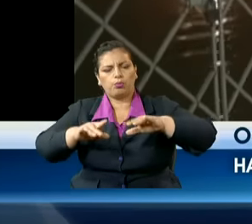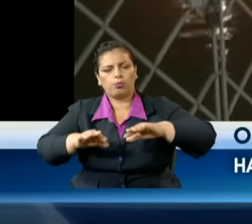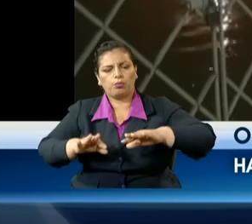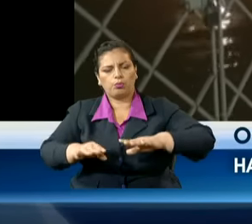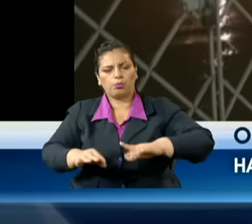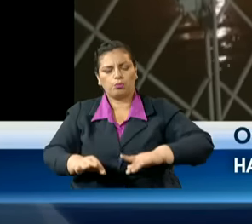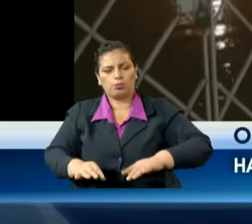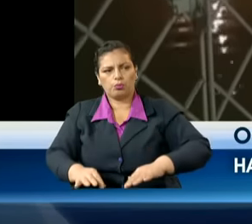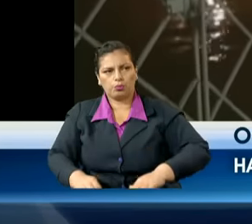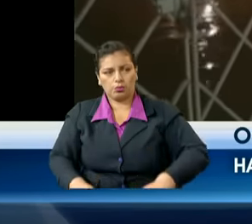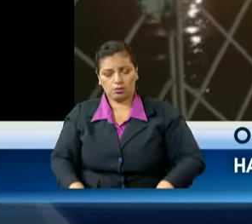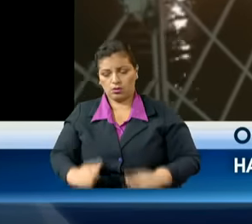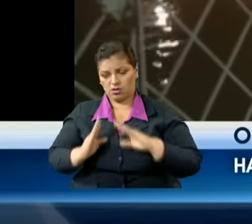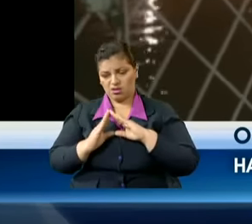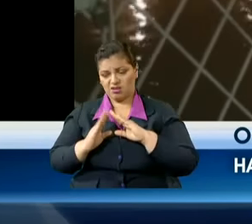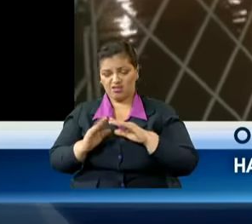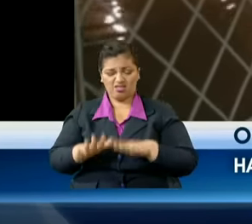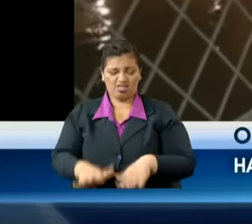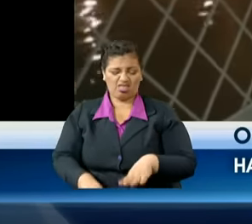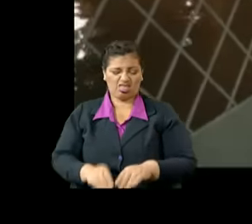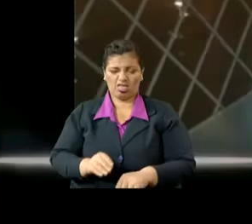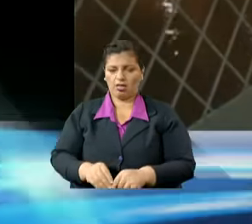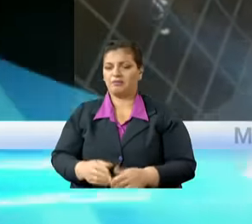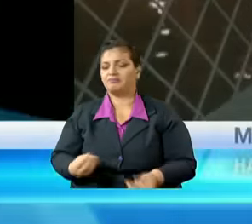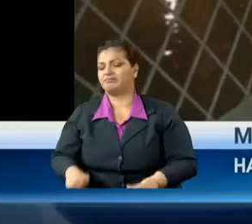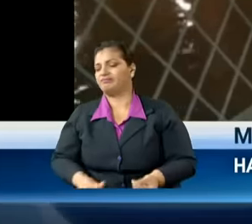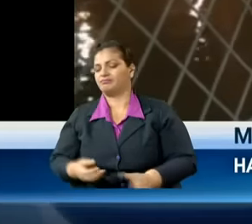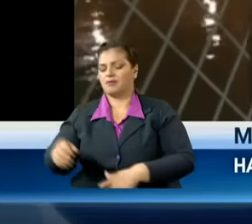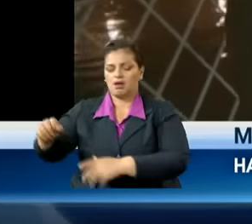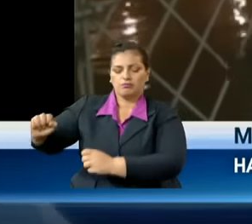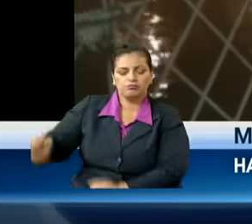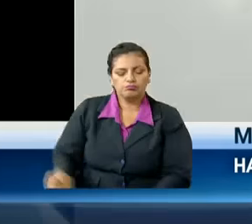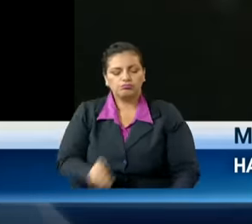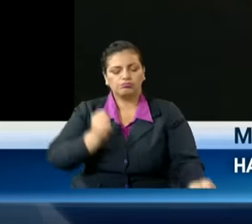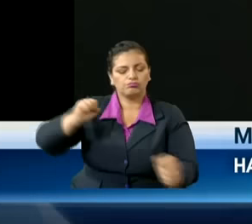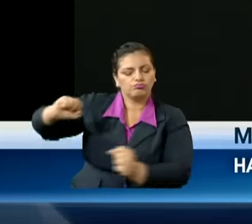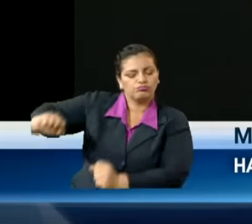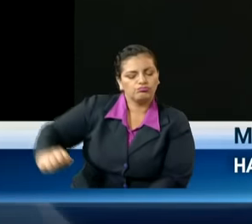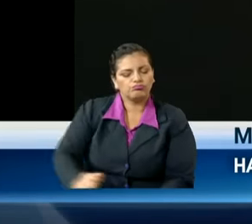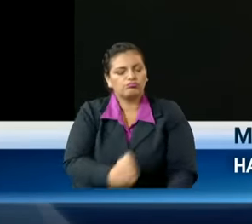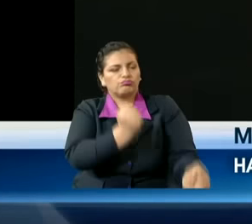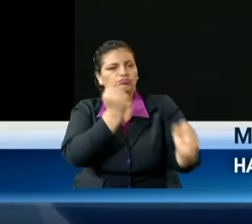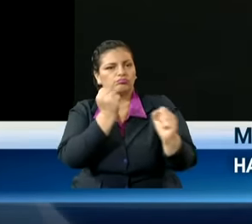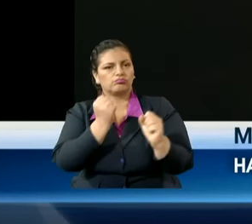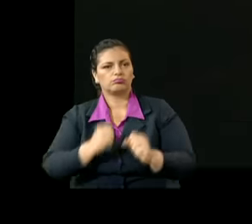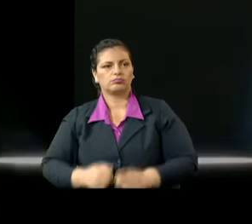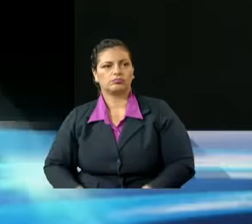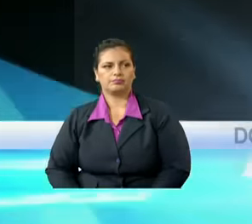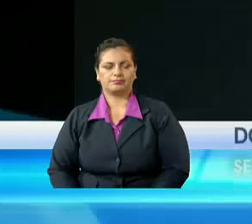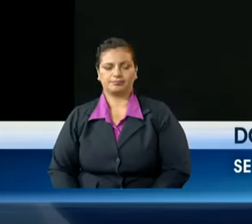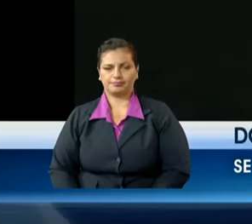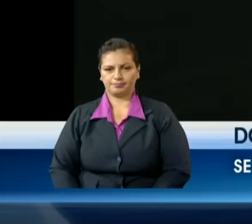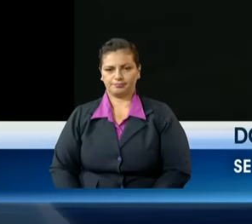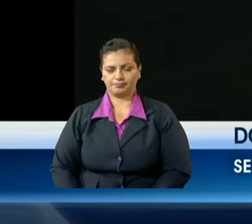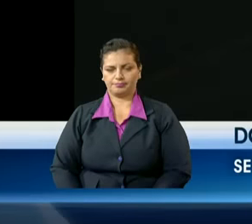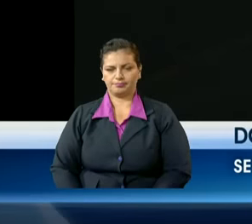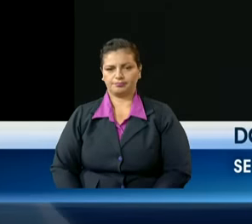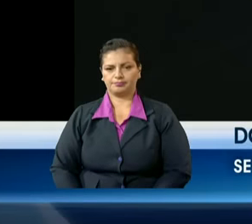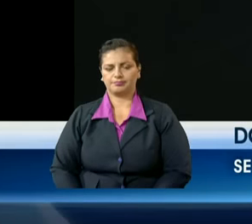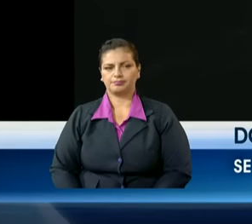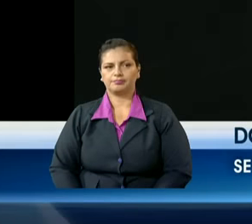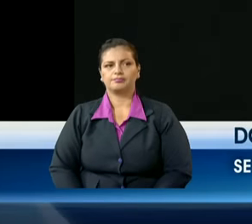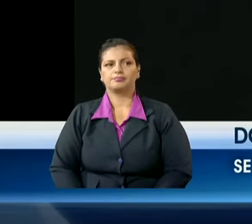en la casa adentro. Entonces tratamos de ya sacar con el mismo agua, sacar el lodo. Otro hecho registrado durante esta